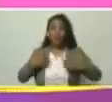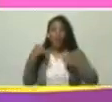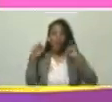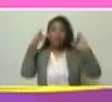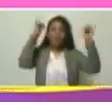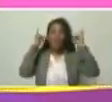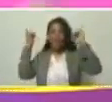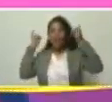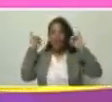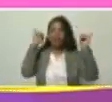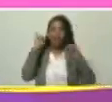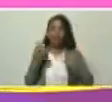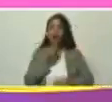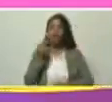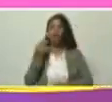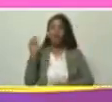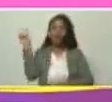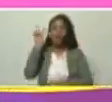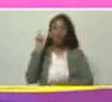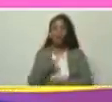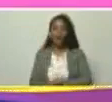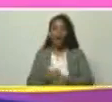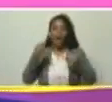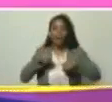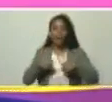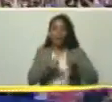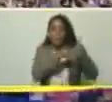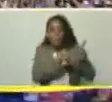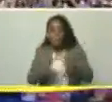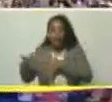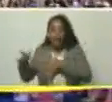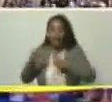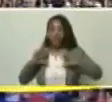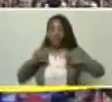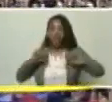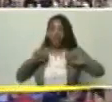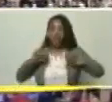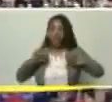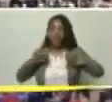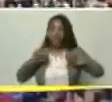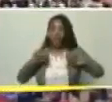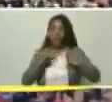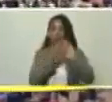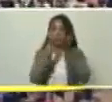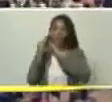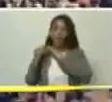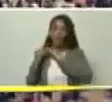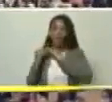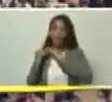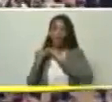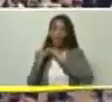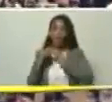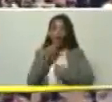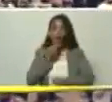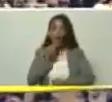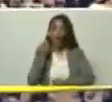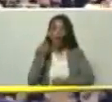para el disfrute de la juventud venezolana en este plan vacacional, comunitario y